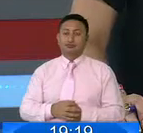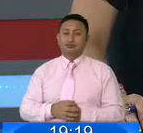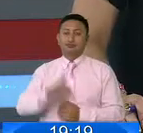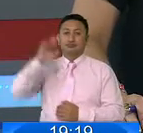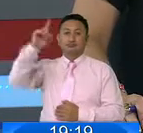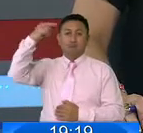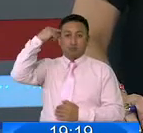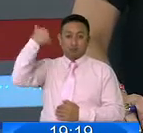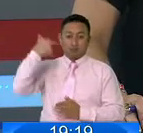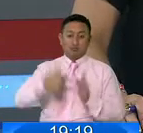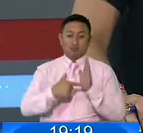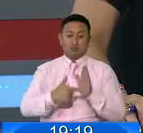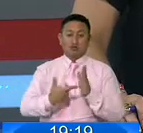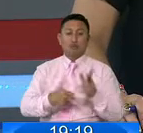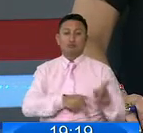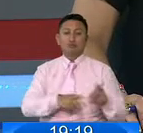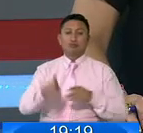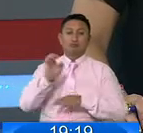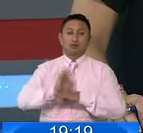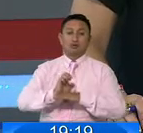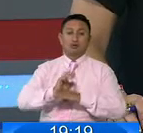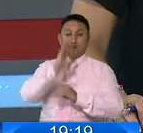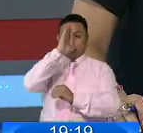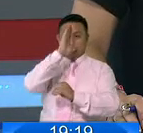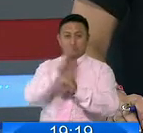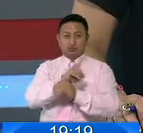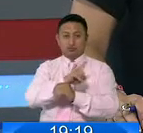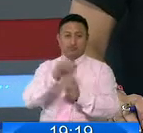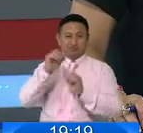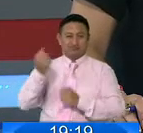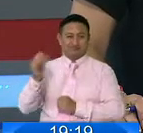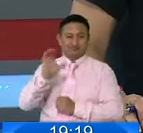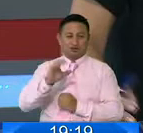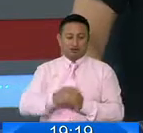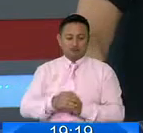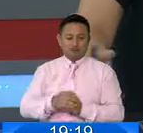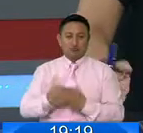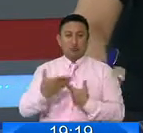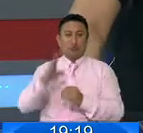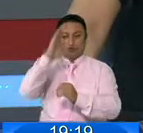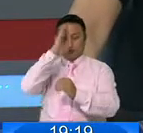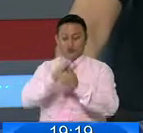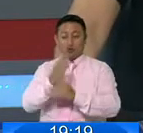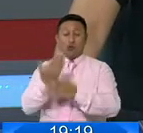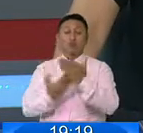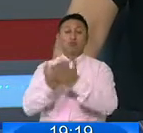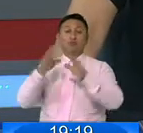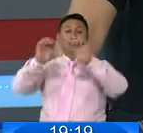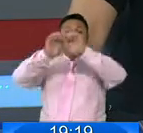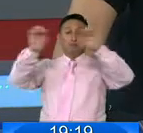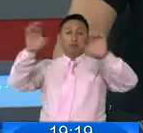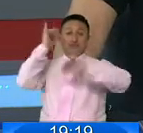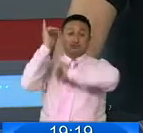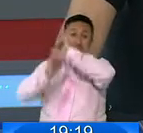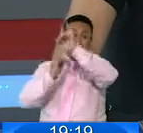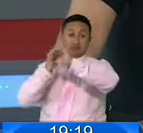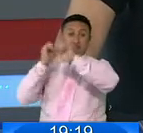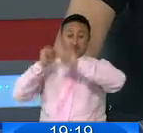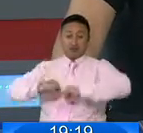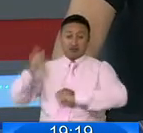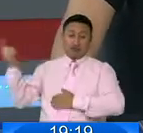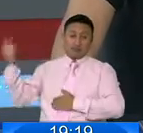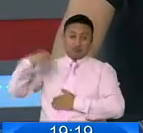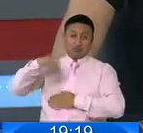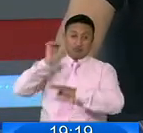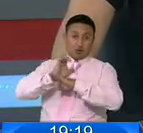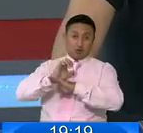El gobierno presentó su plan Ecuador Destino de Inversiones, que busca que nuevas inversiones de empresas transnacionales lleguen al